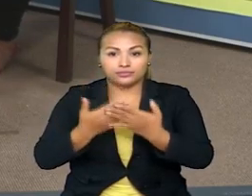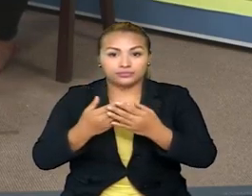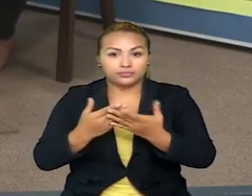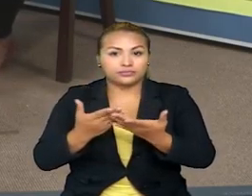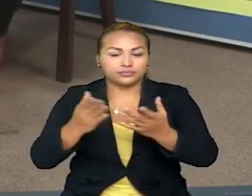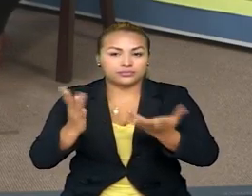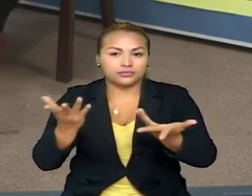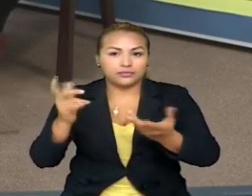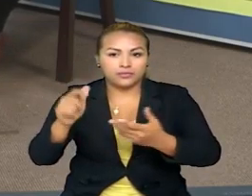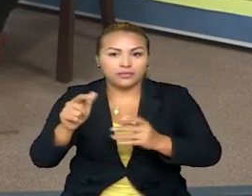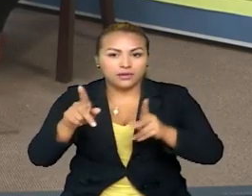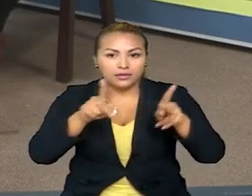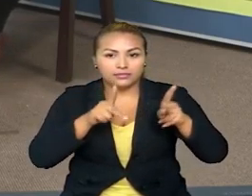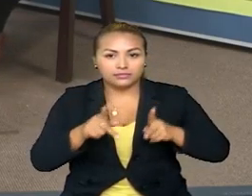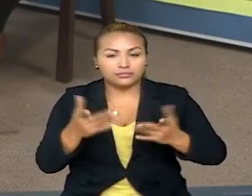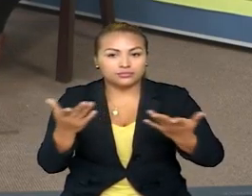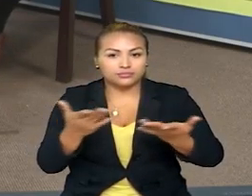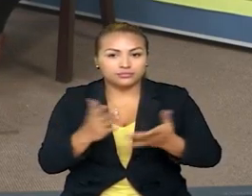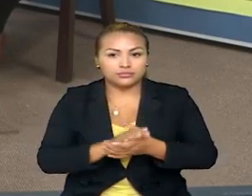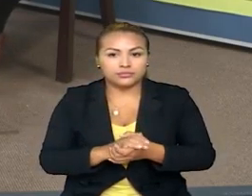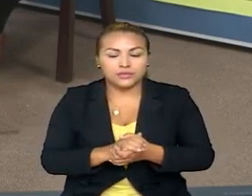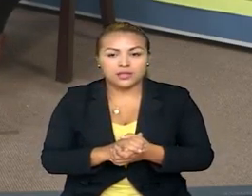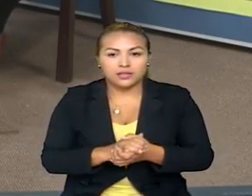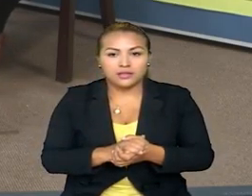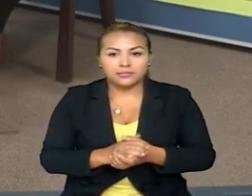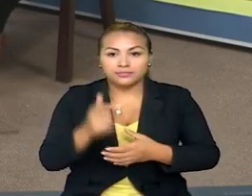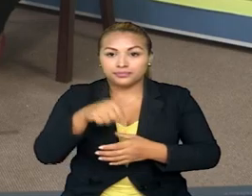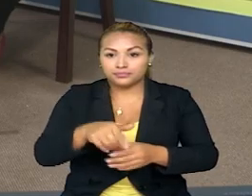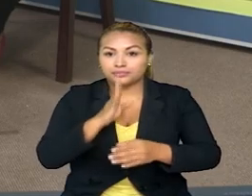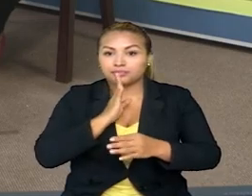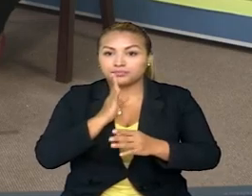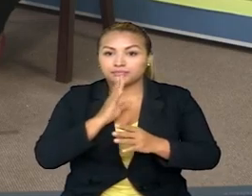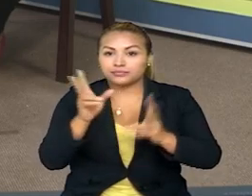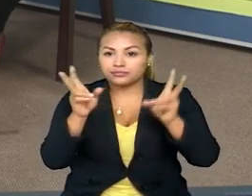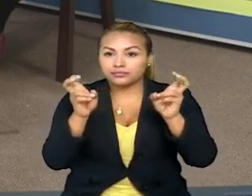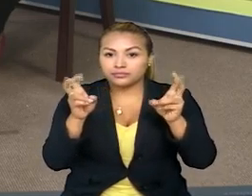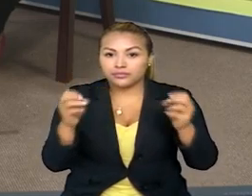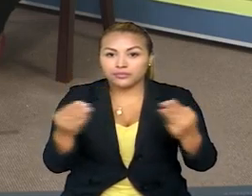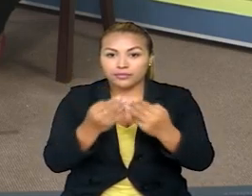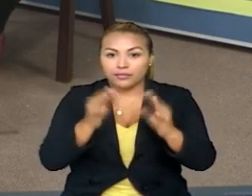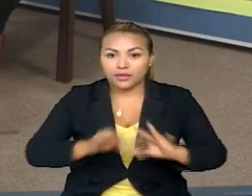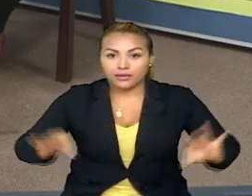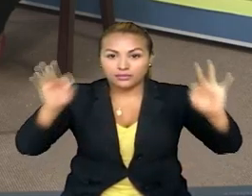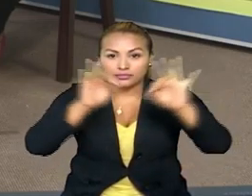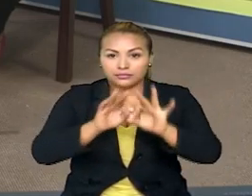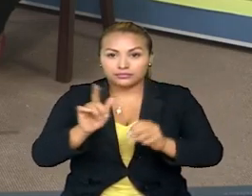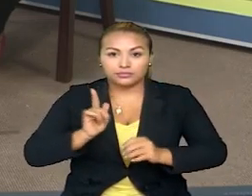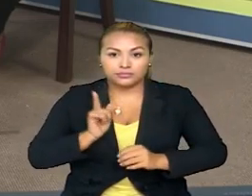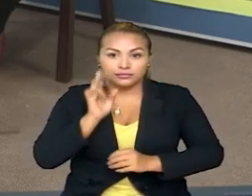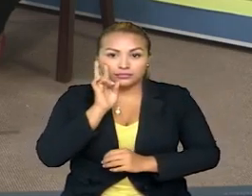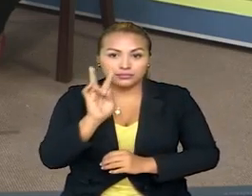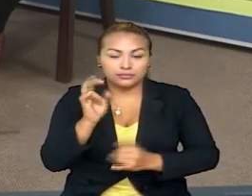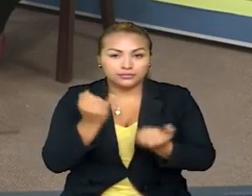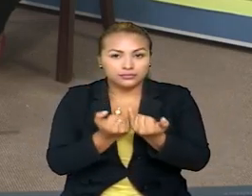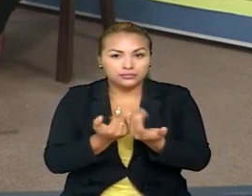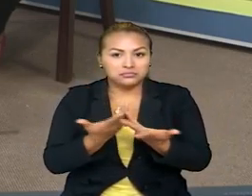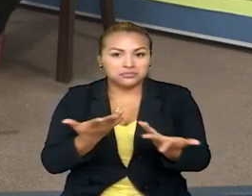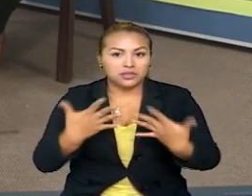es un placer tenerla para hablar de este tema tan fundamental que tiene que ver con la salud mental